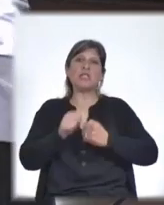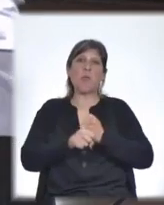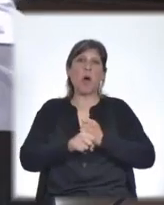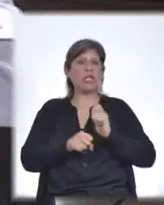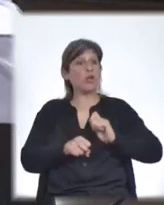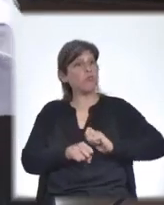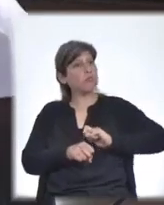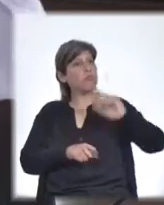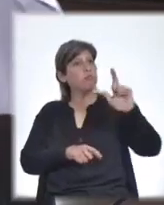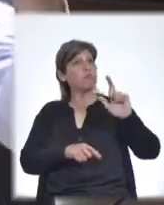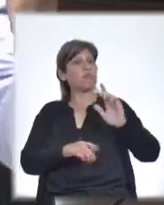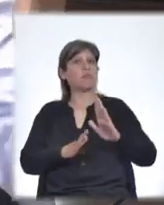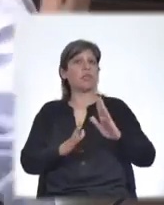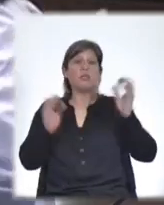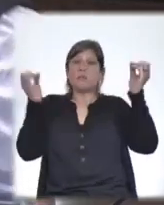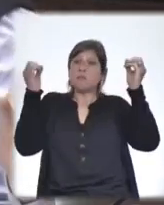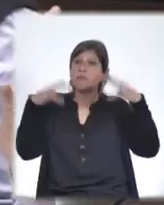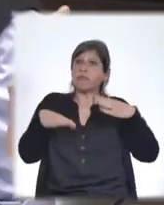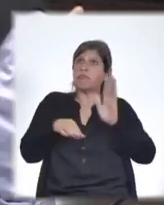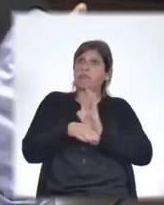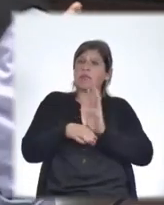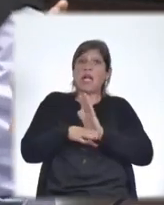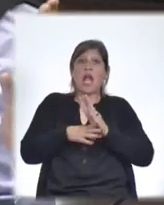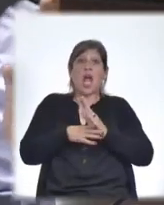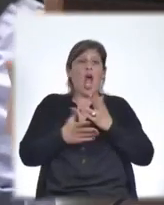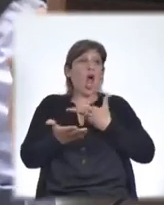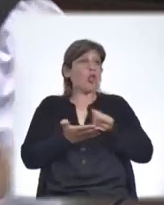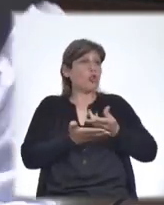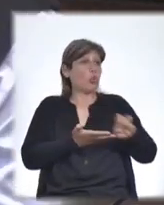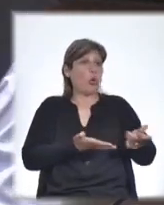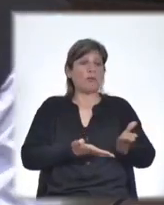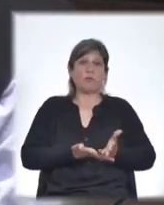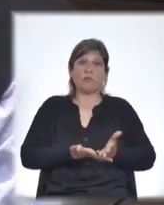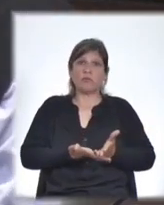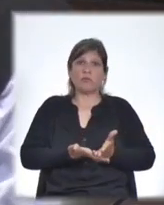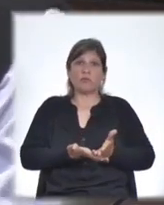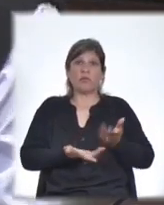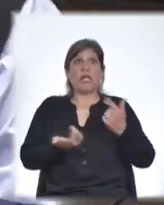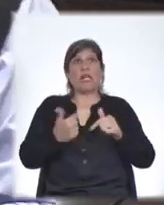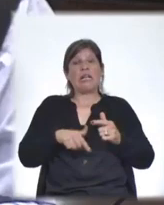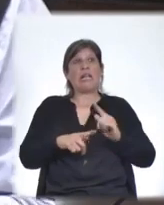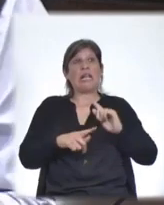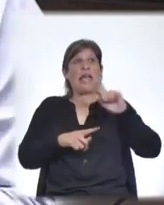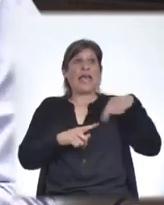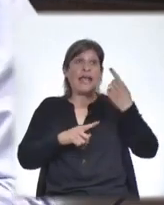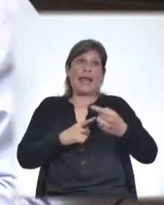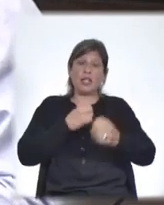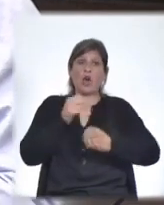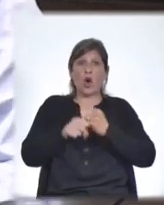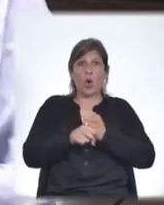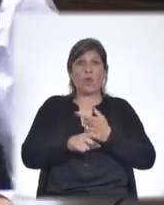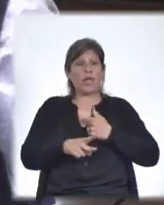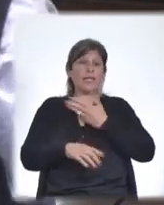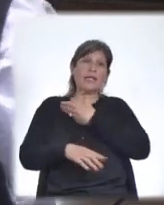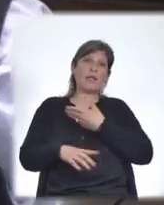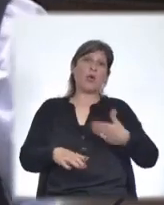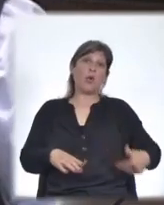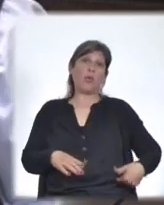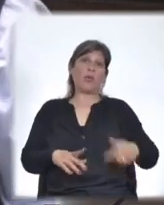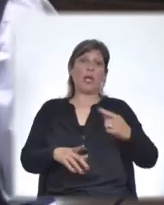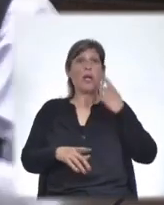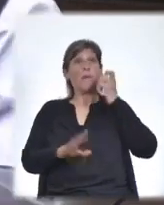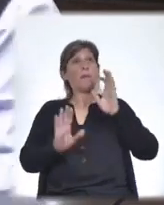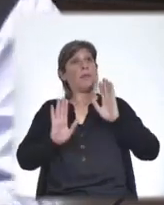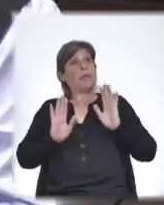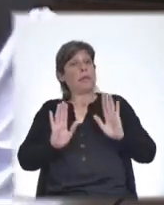crecer, como por arte de magia, el consumo. Es decir, el año que viene el gobierno